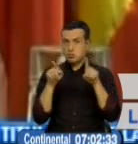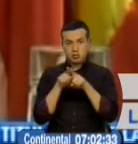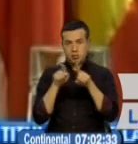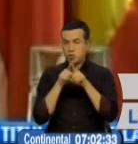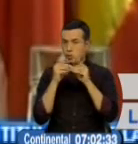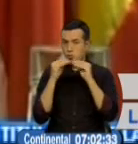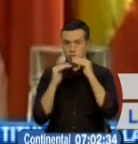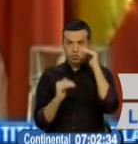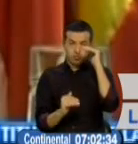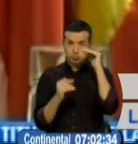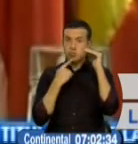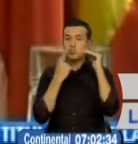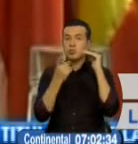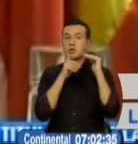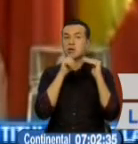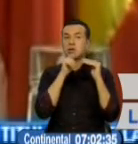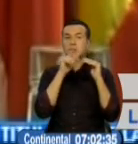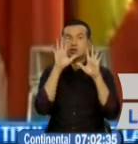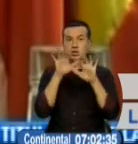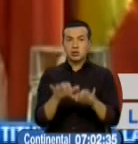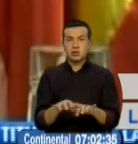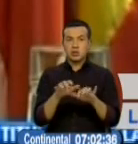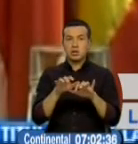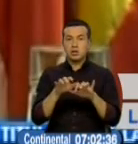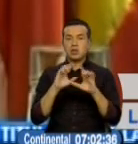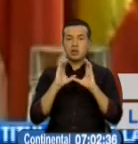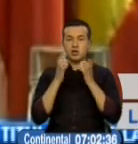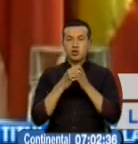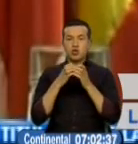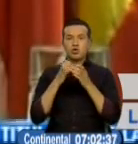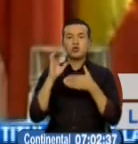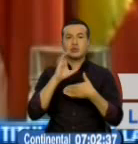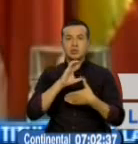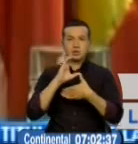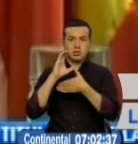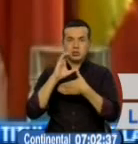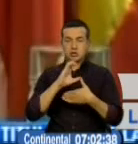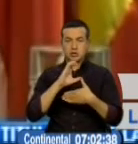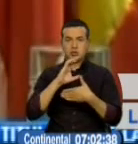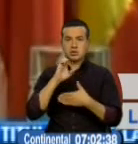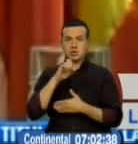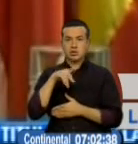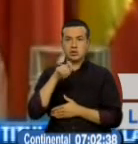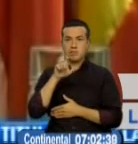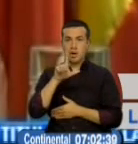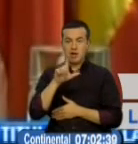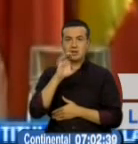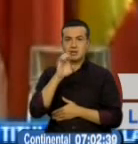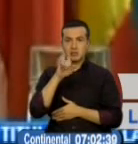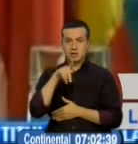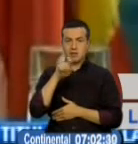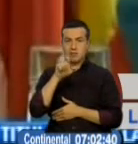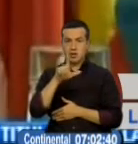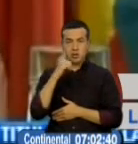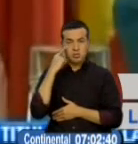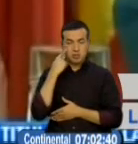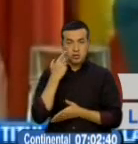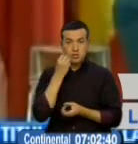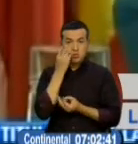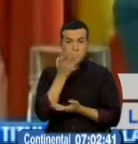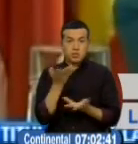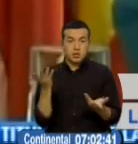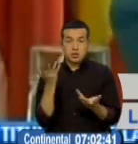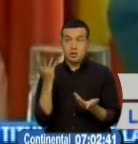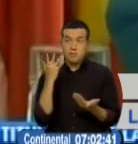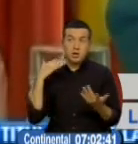muy alta. Así lo anunció la secretaria ejecutiva de la Comisión Económica para América Latina y el Caribe CEPAL, Alicia Bárcena, al presentar un informe sobre